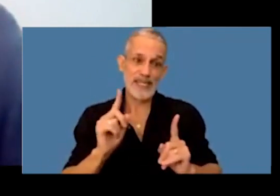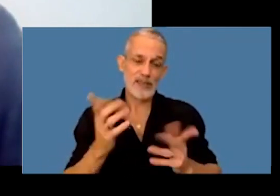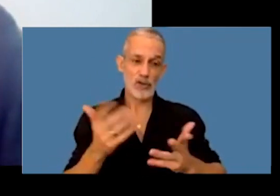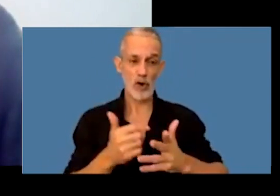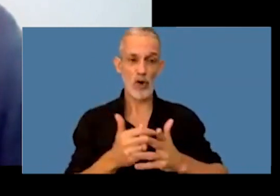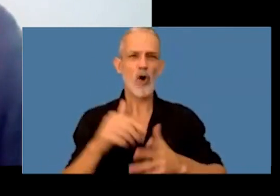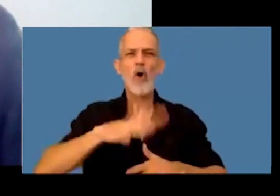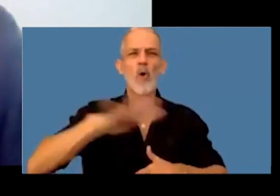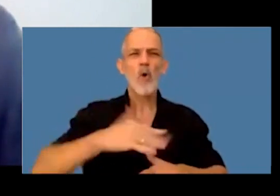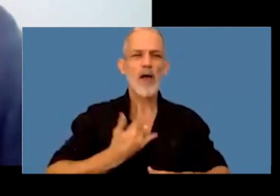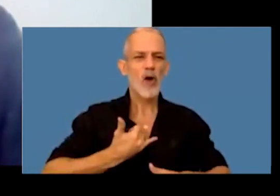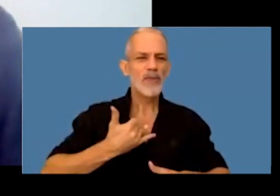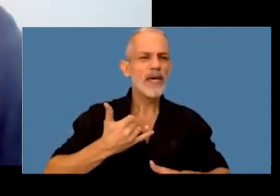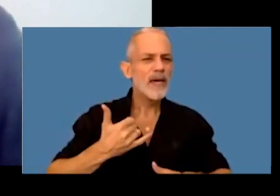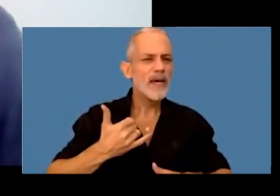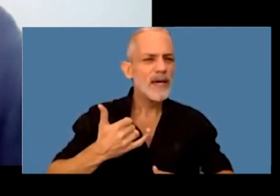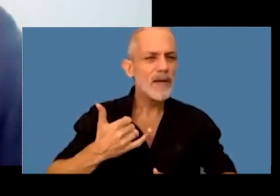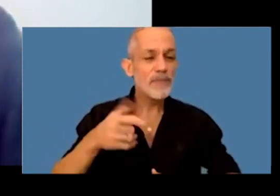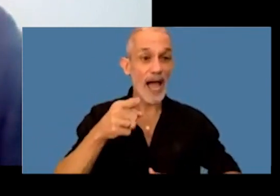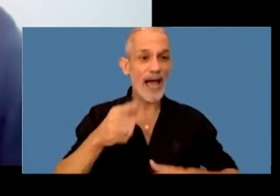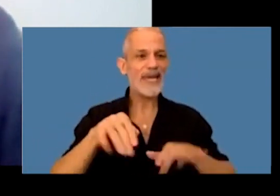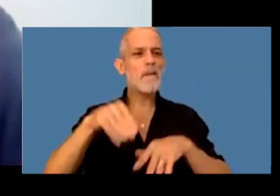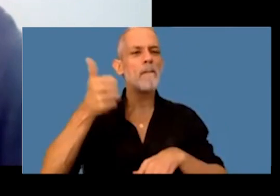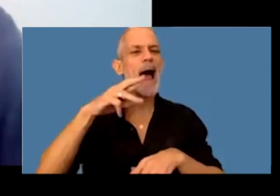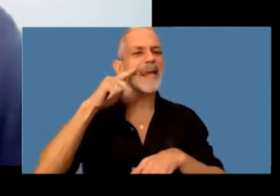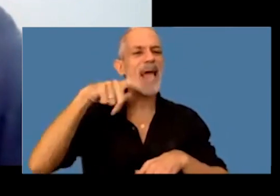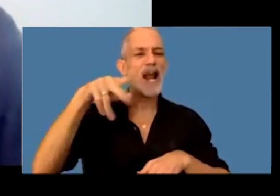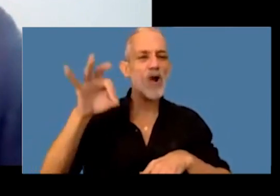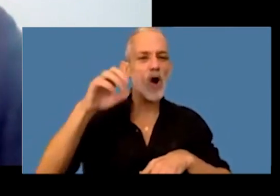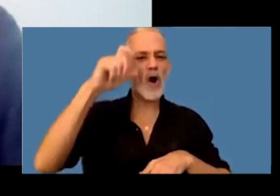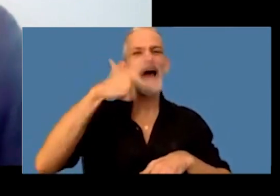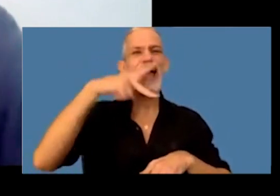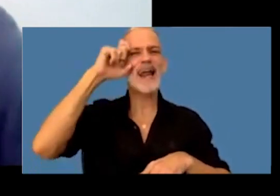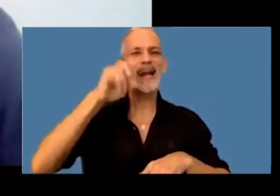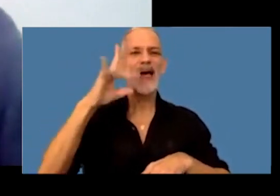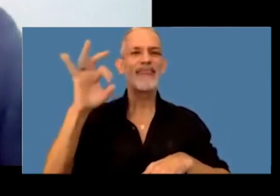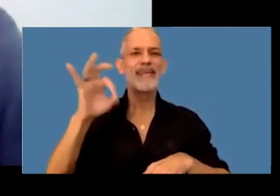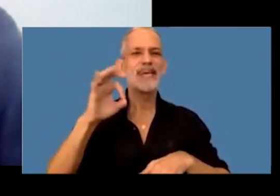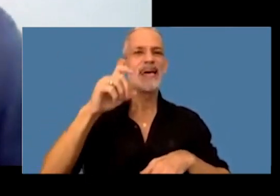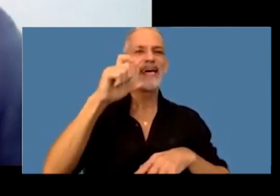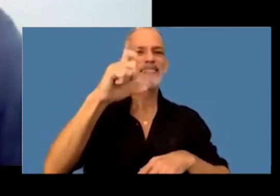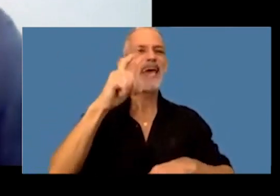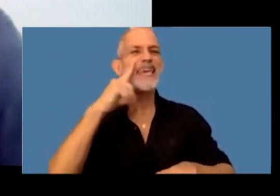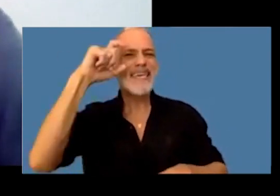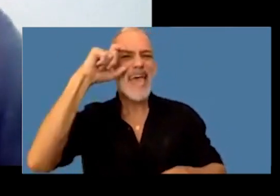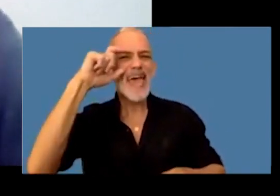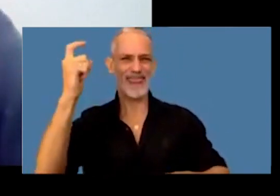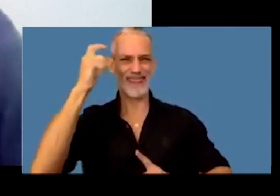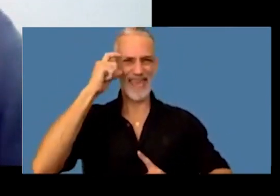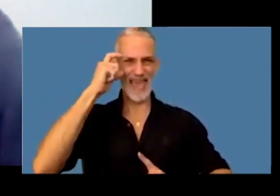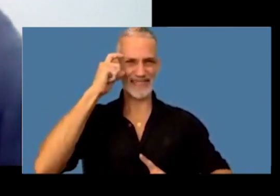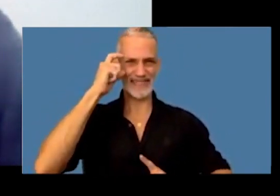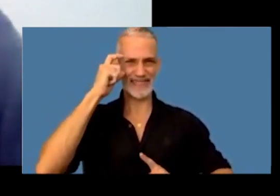10. Ahí Mariano Hernández lo escribió, la CIE 10. CIE 10. CIE 10,